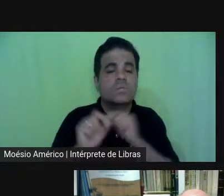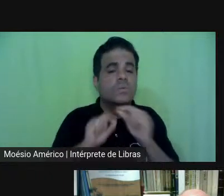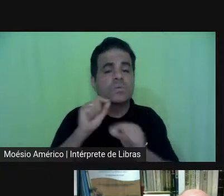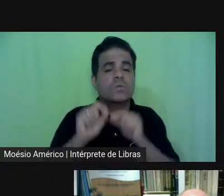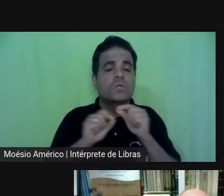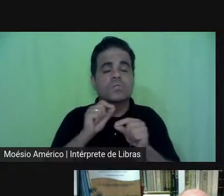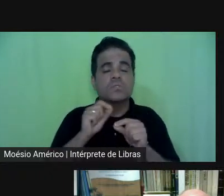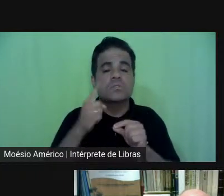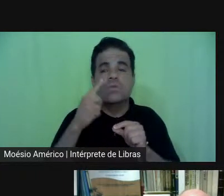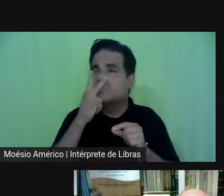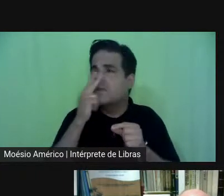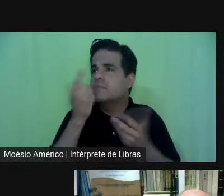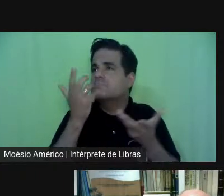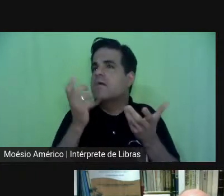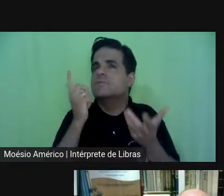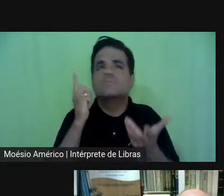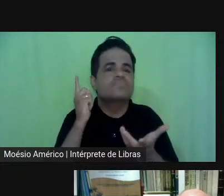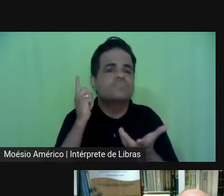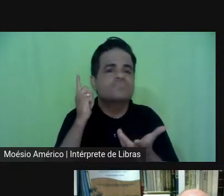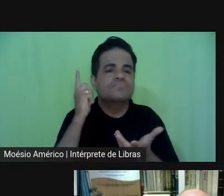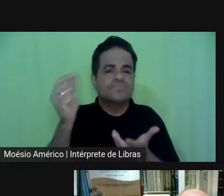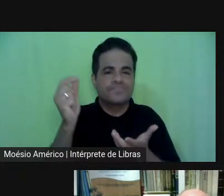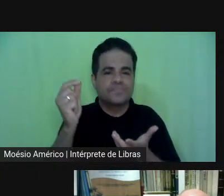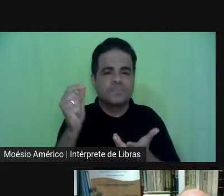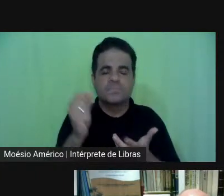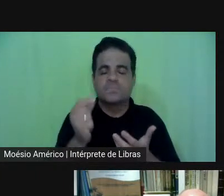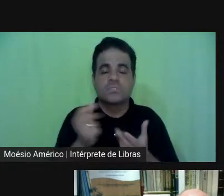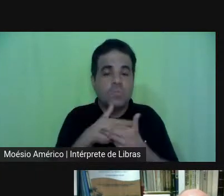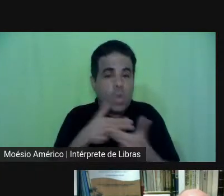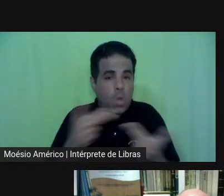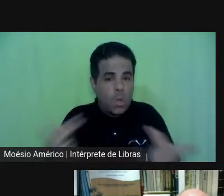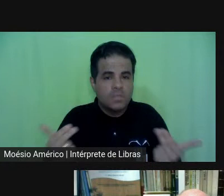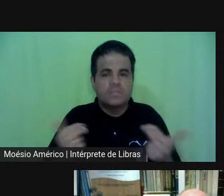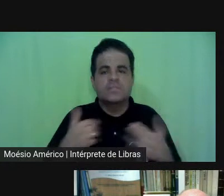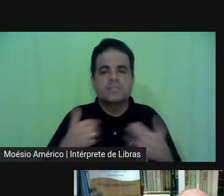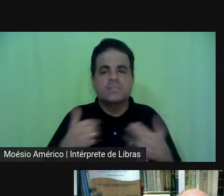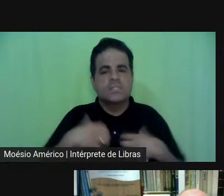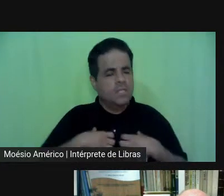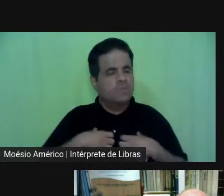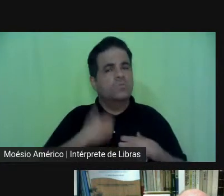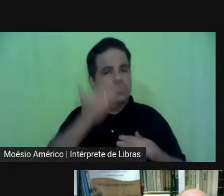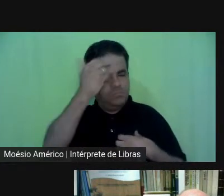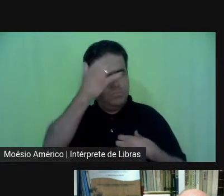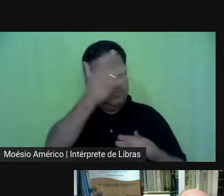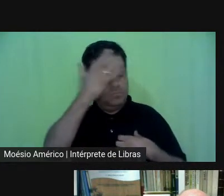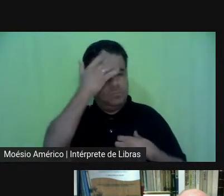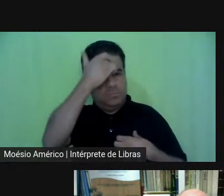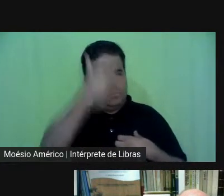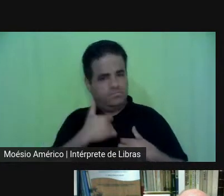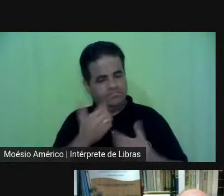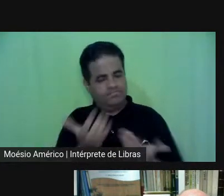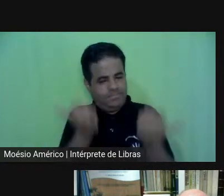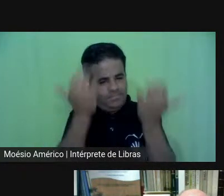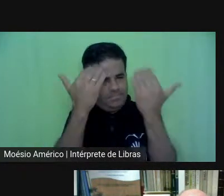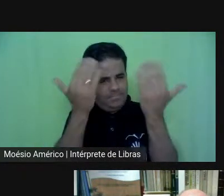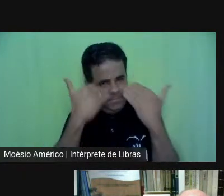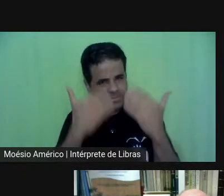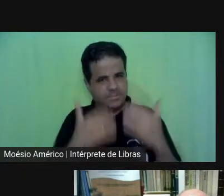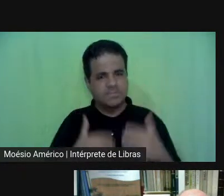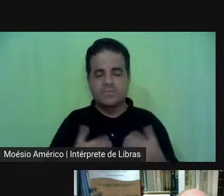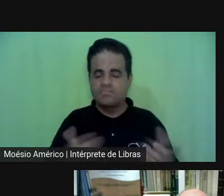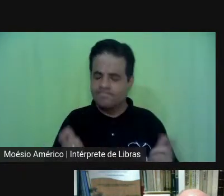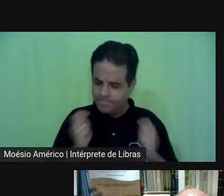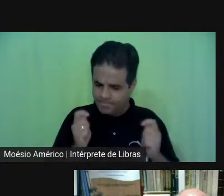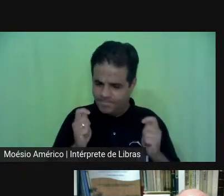queremos seguir ya que lo que no somos que es precisamente la tendencia a la tentación